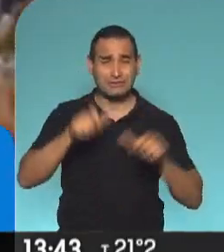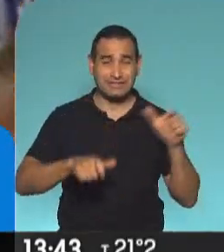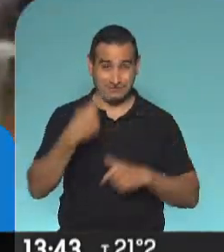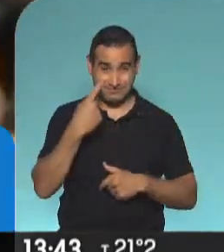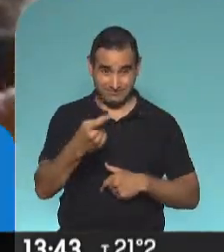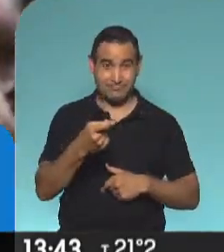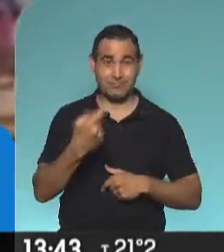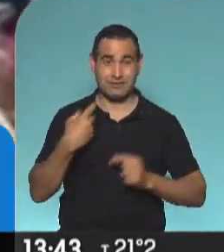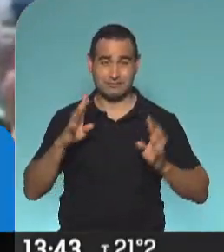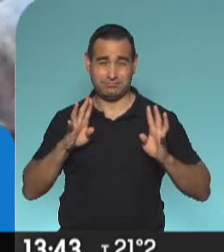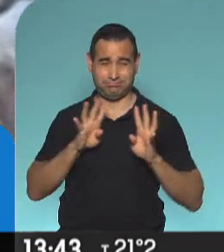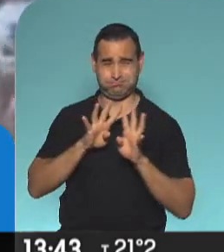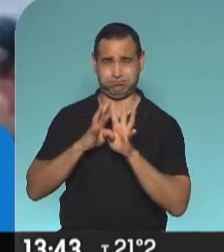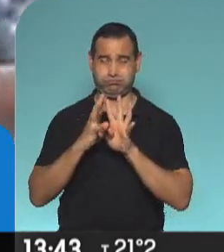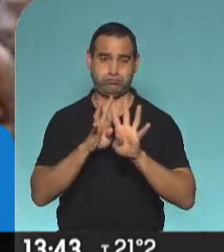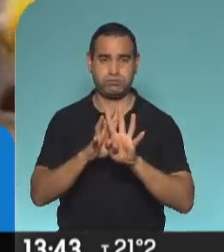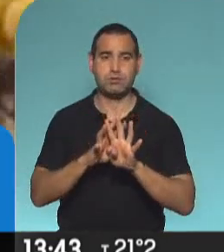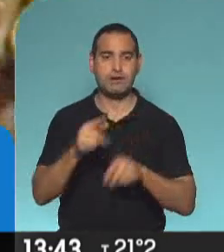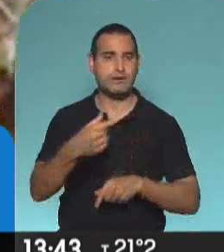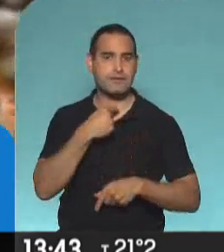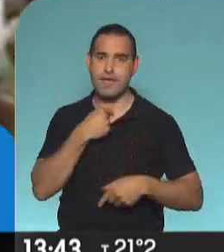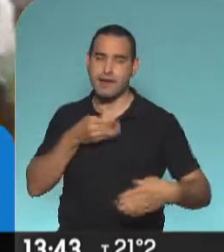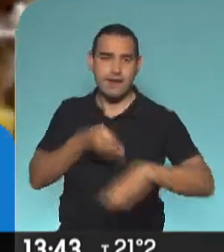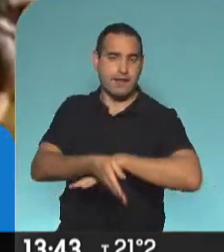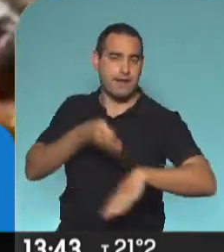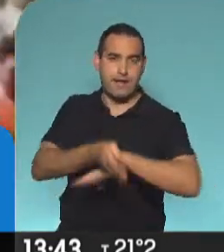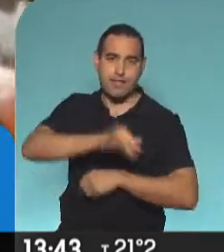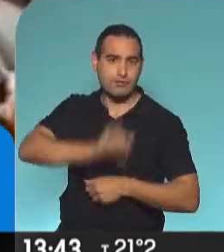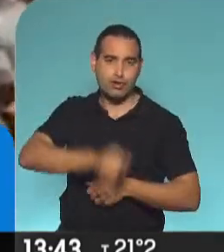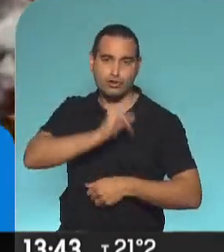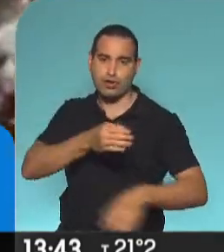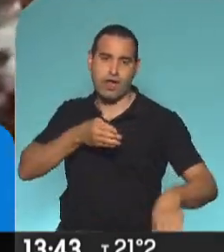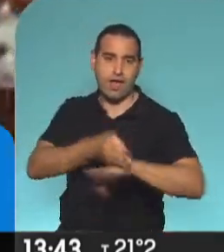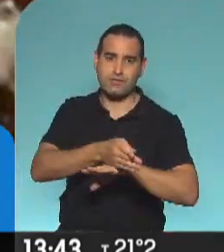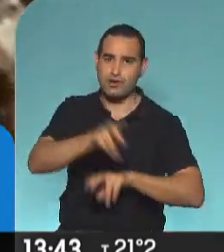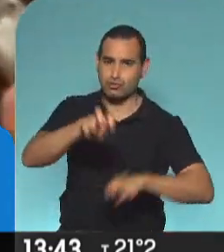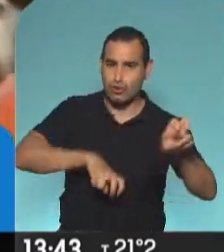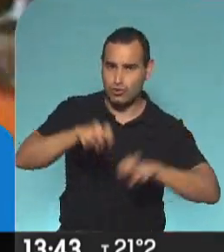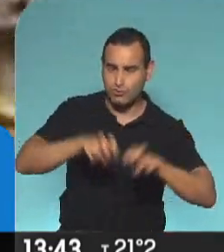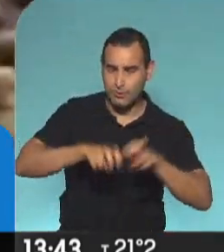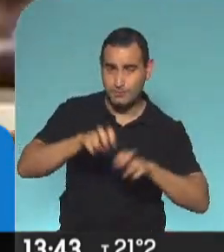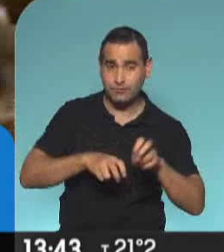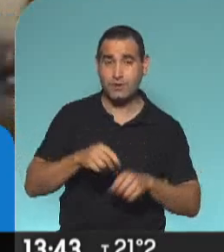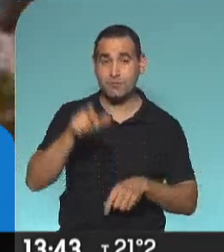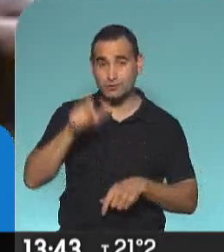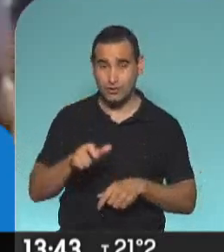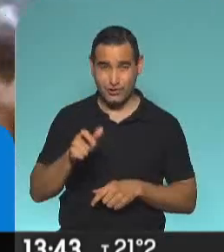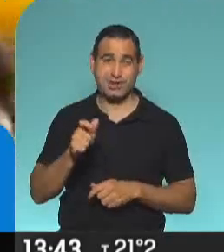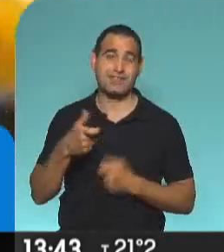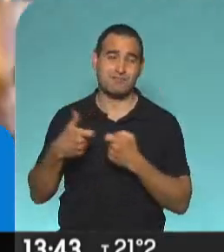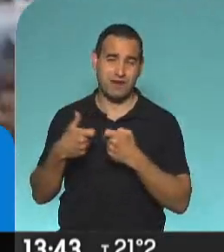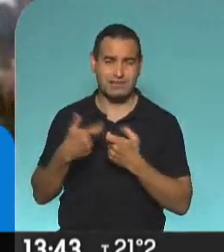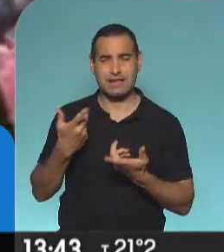estamos viendo en imágenes están pugnando por ingresar al centro comercial. El empresario participó de